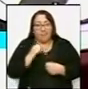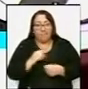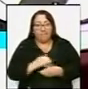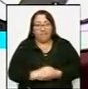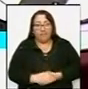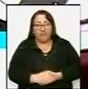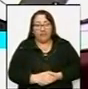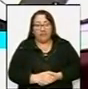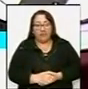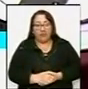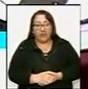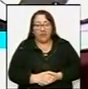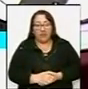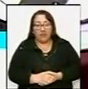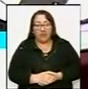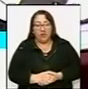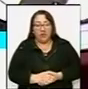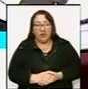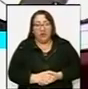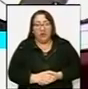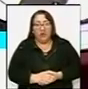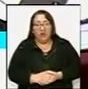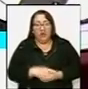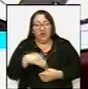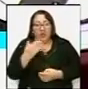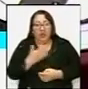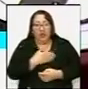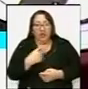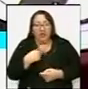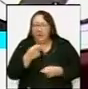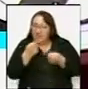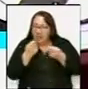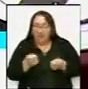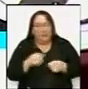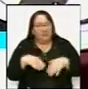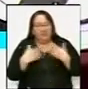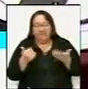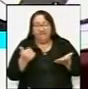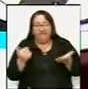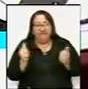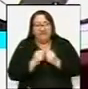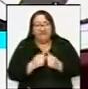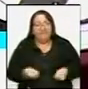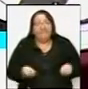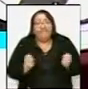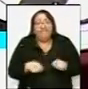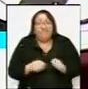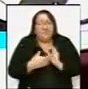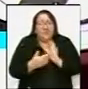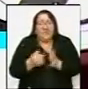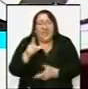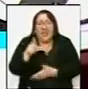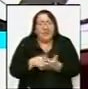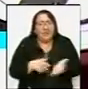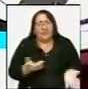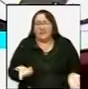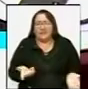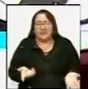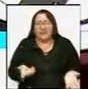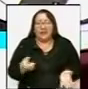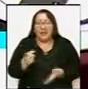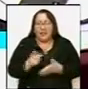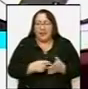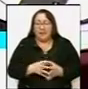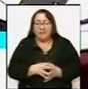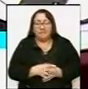Y en segundo lugar, Presidenta, insistir en que no puede ser causal de suspensión no presentar el listado. Si